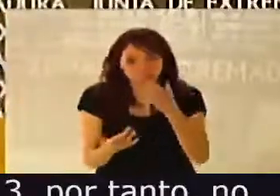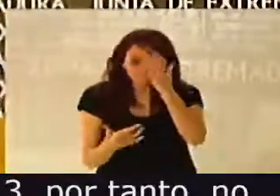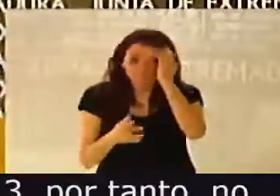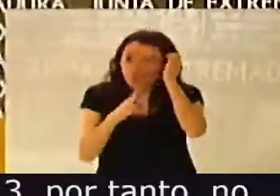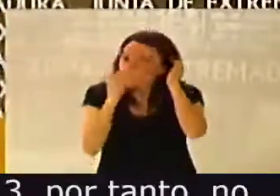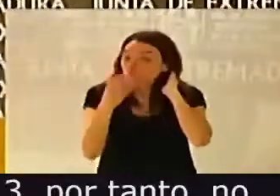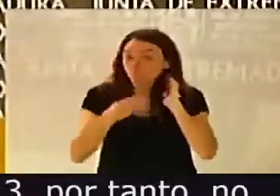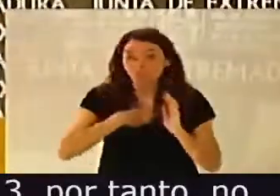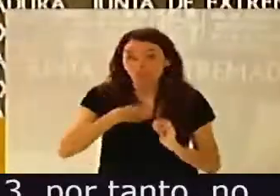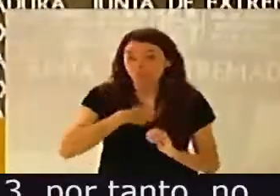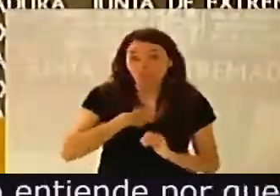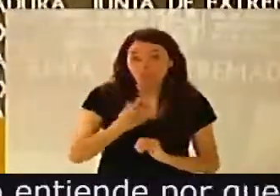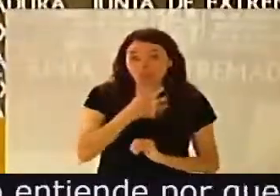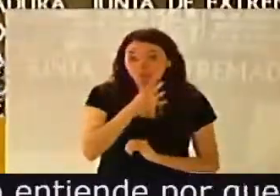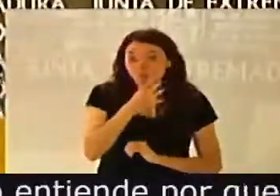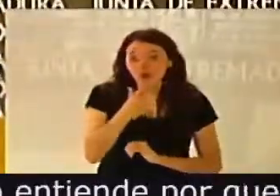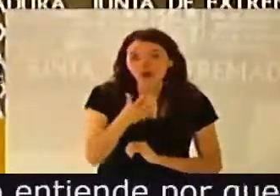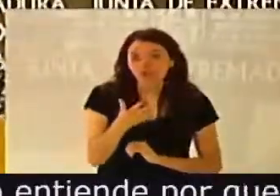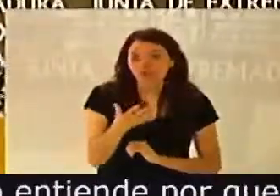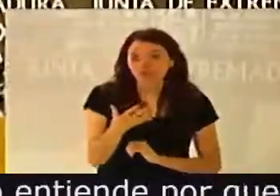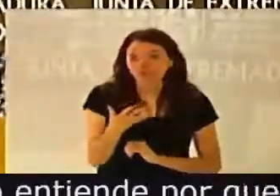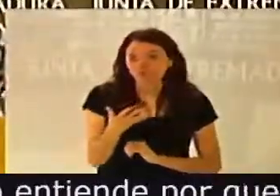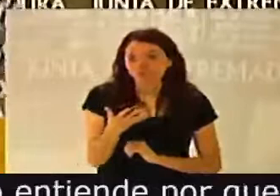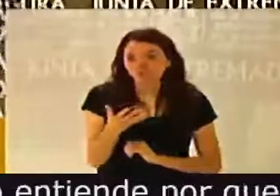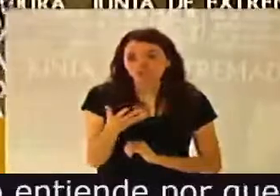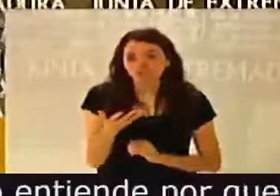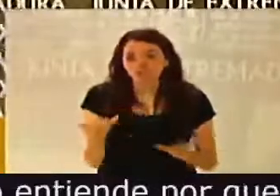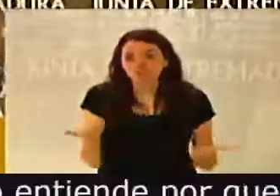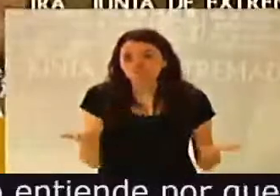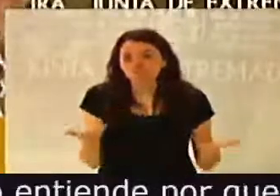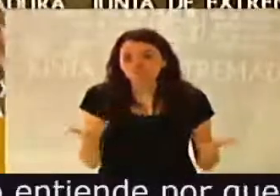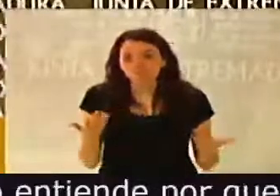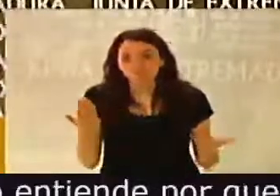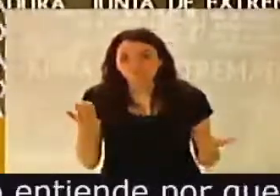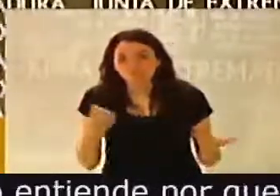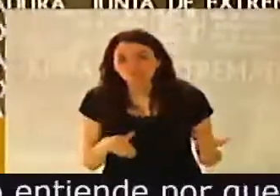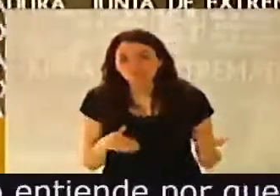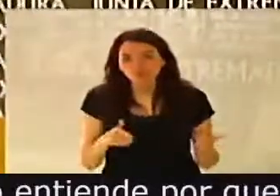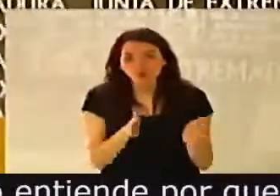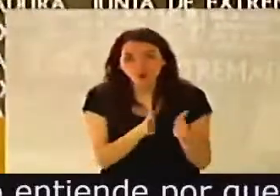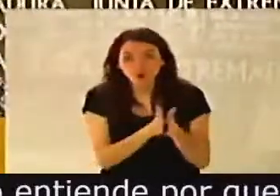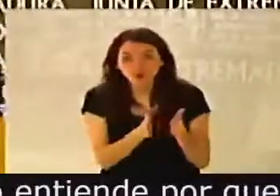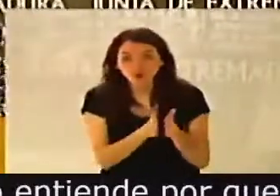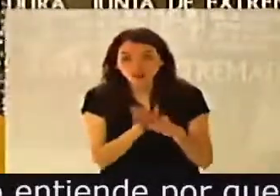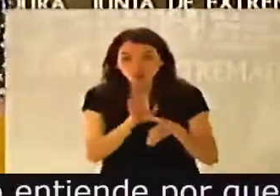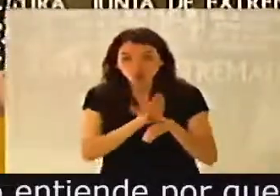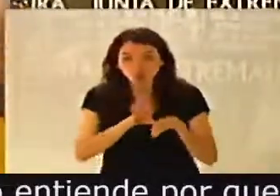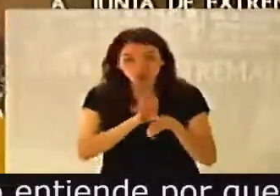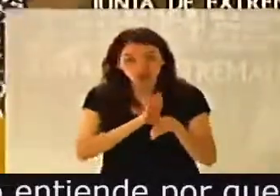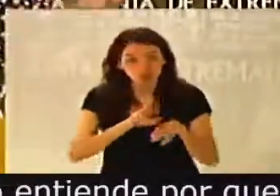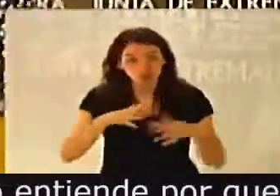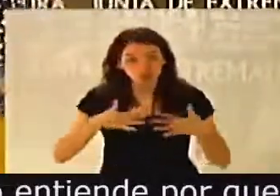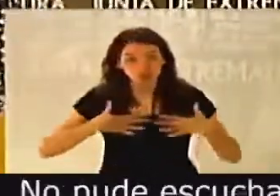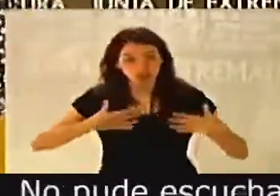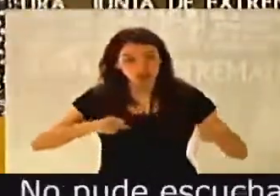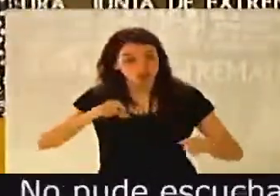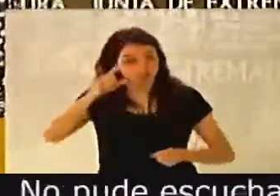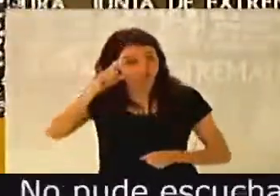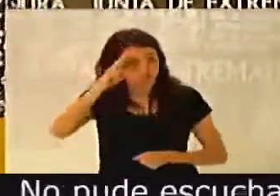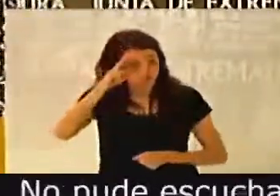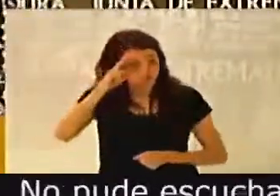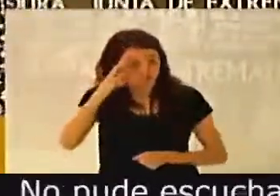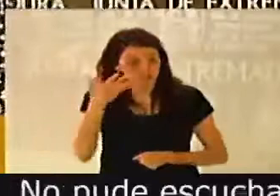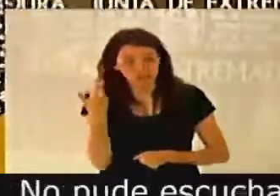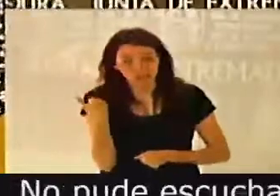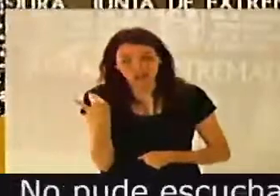no pude, porque ayer estuve toda la tarde reunida, no pude escuchar las palabras exactas de mi compañero, el consejero de Sanidad, pero atendiendo a lo que se